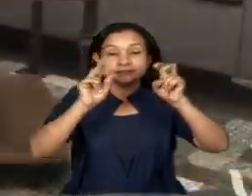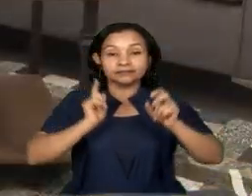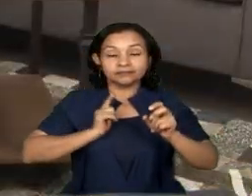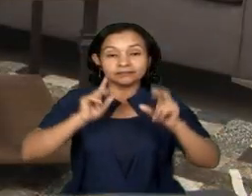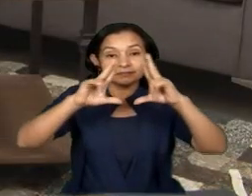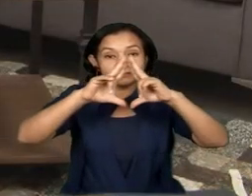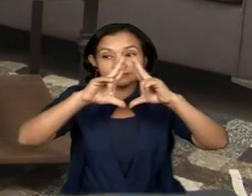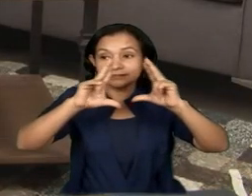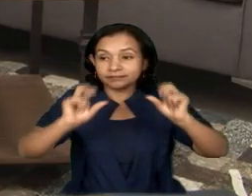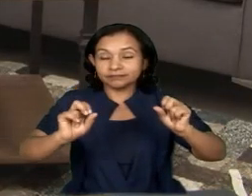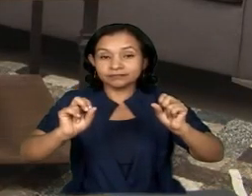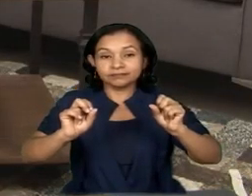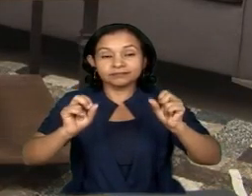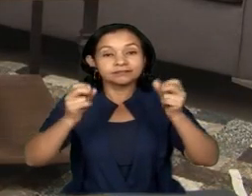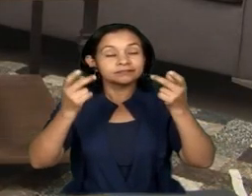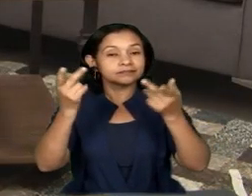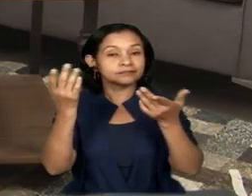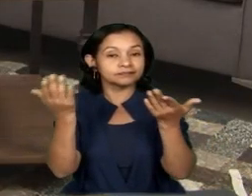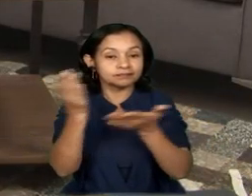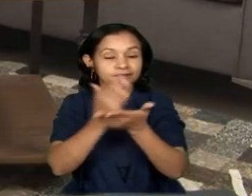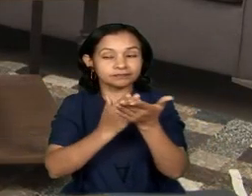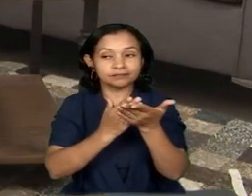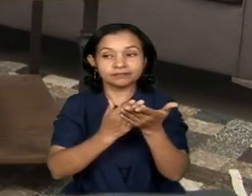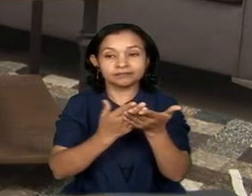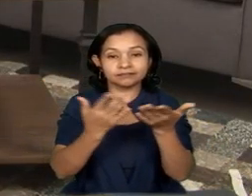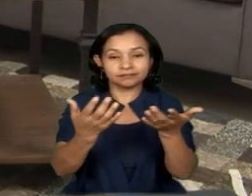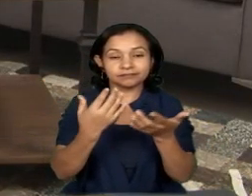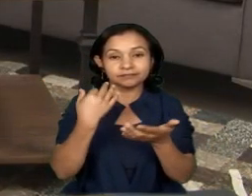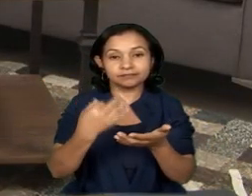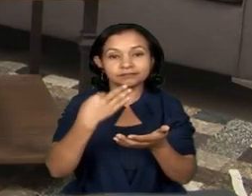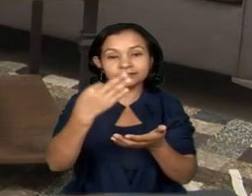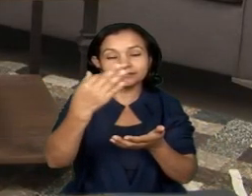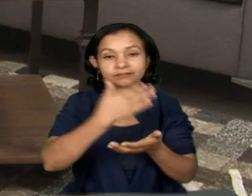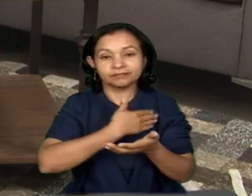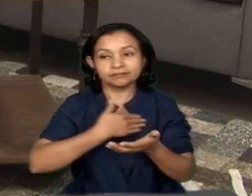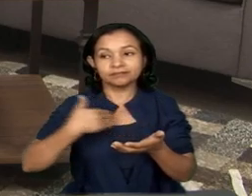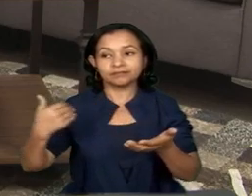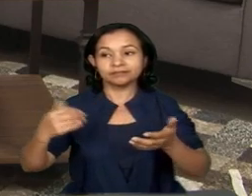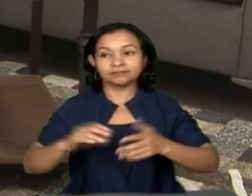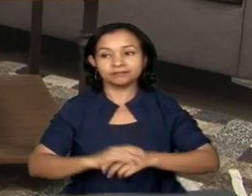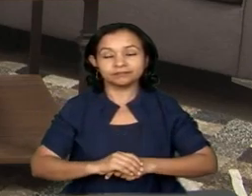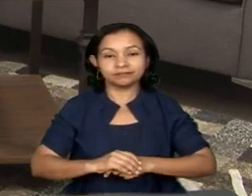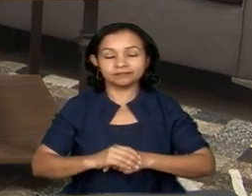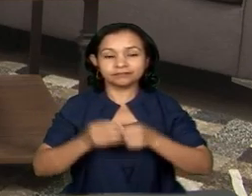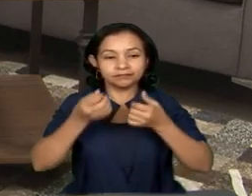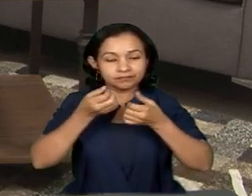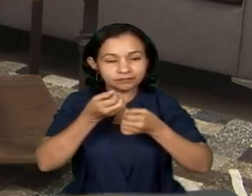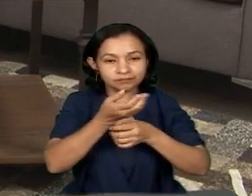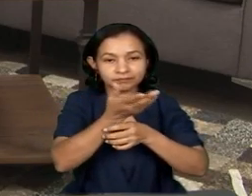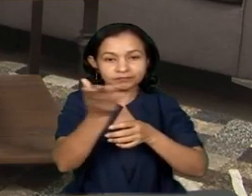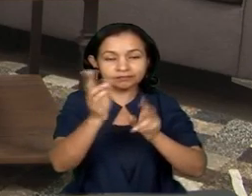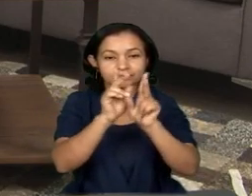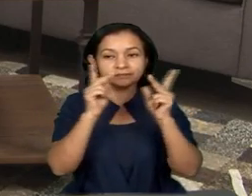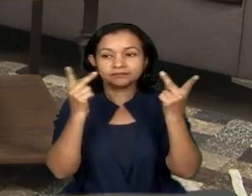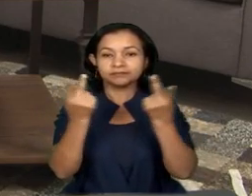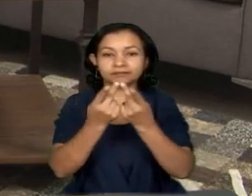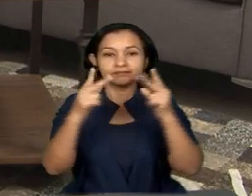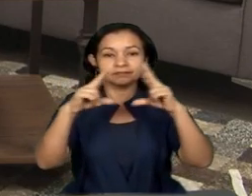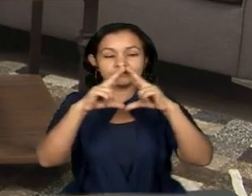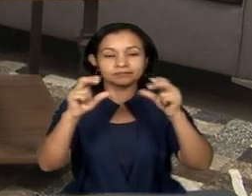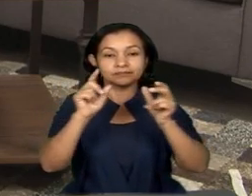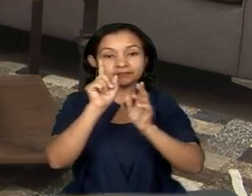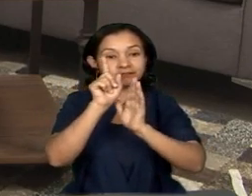país y, sin duda alguna, también los retos plantados, porque es decir, este es un proceso de mejora continua. Un mensaje que le pudiera mandar al pueblo nicaragüense en un